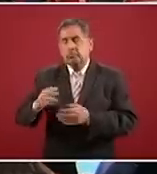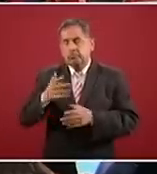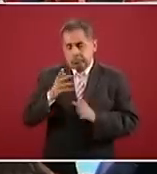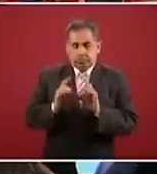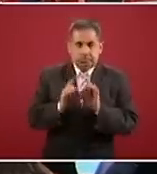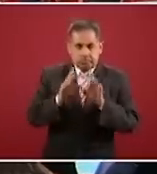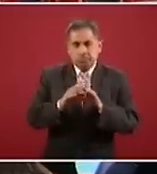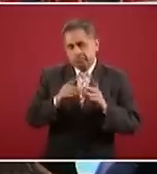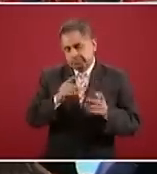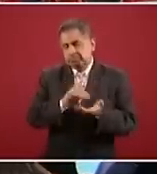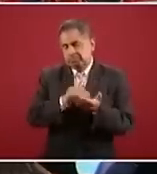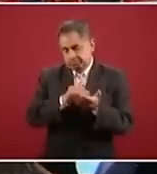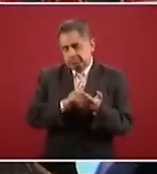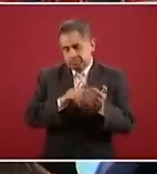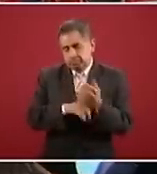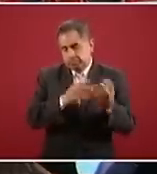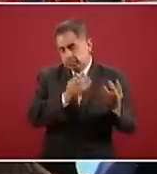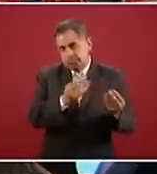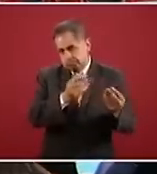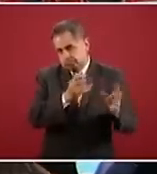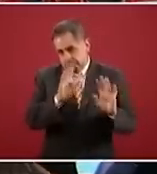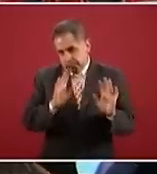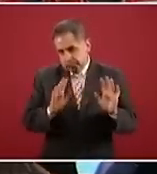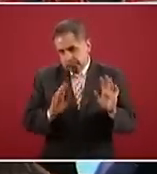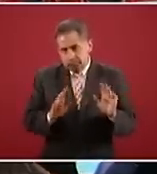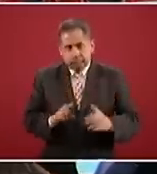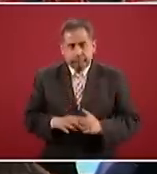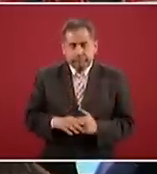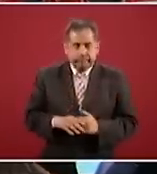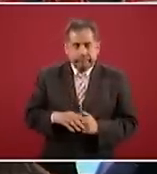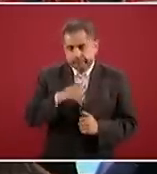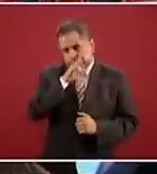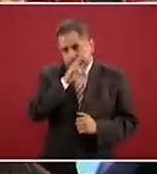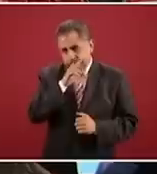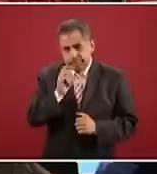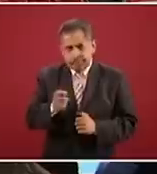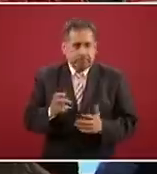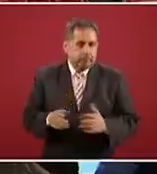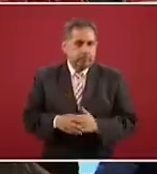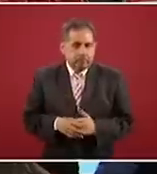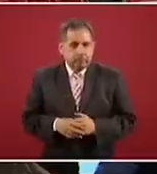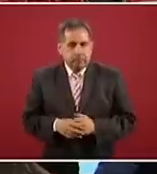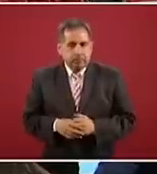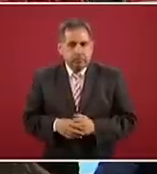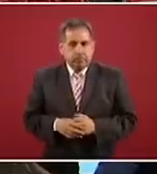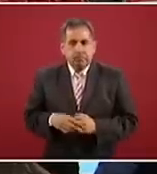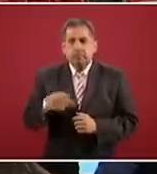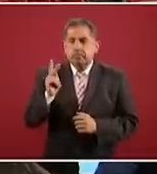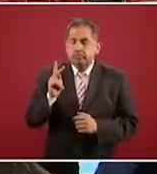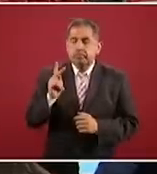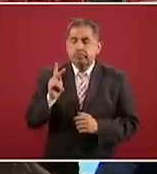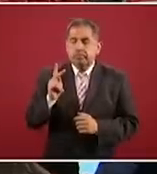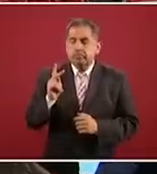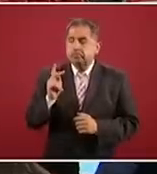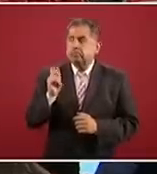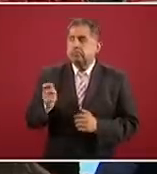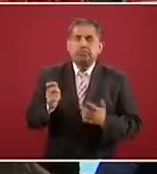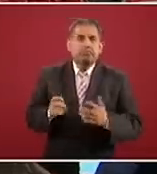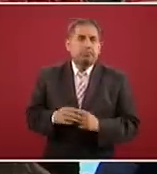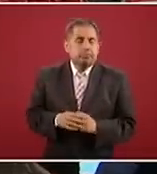que la cifra sigue siendo, por supuesto, preocupante, pero no